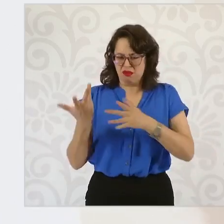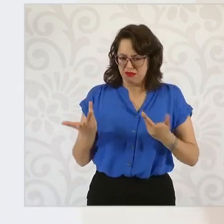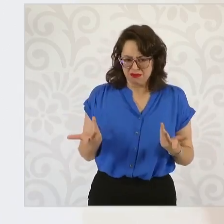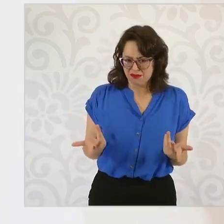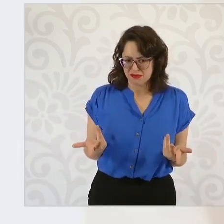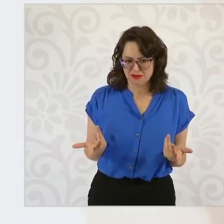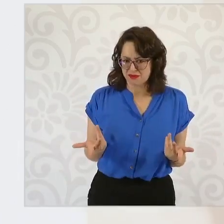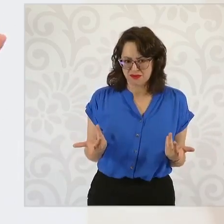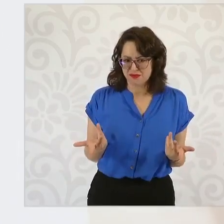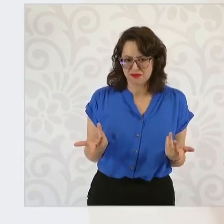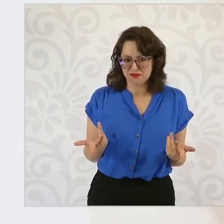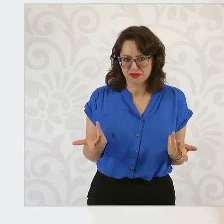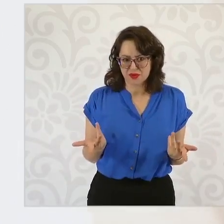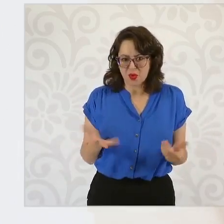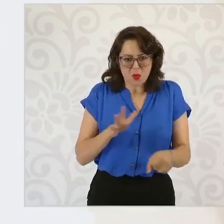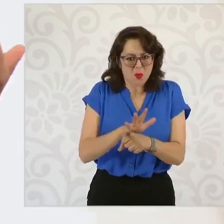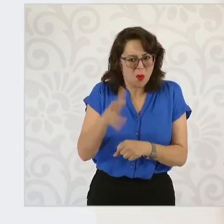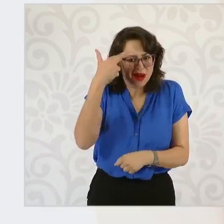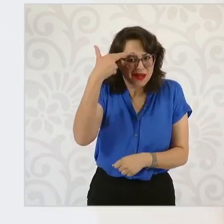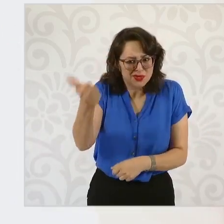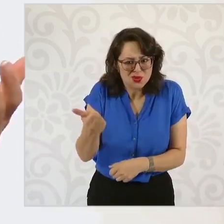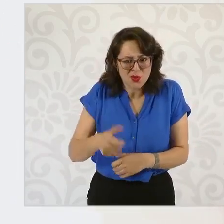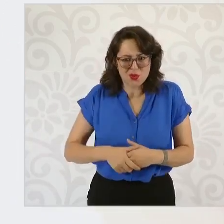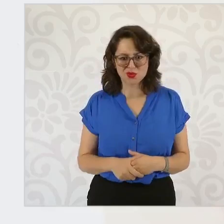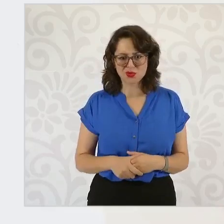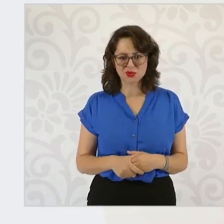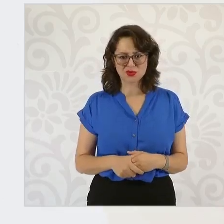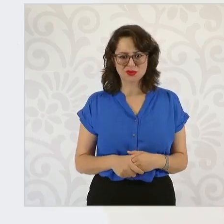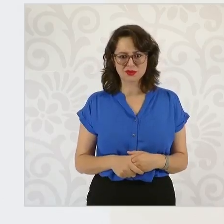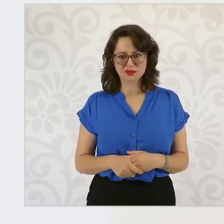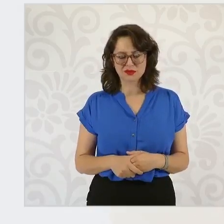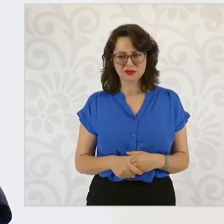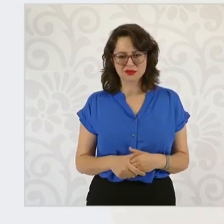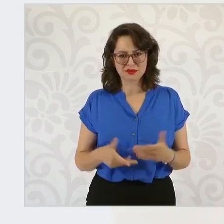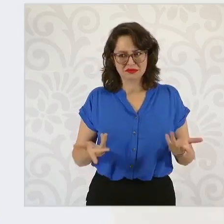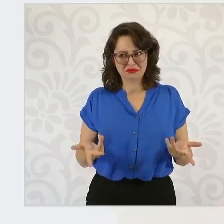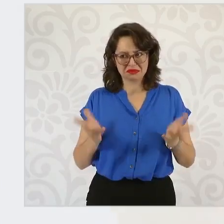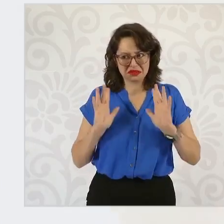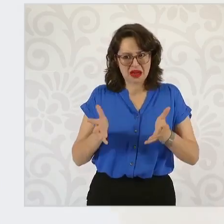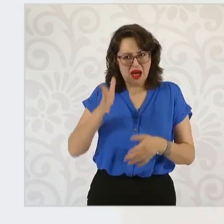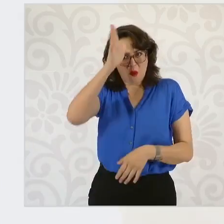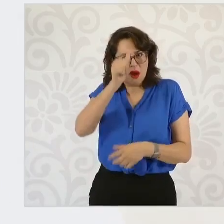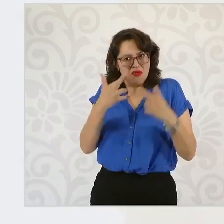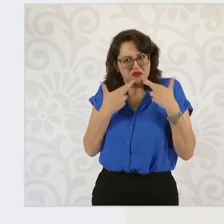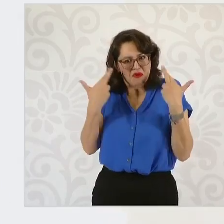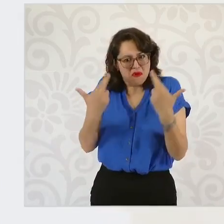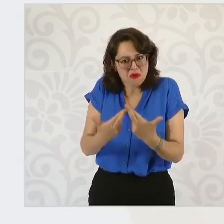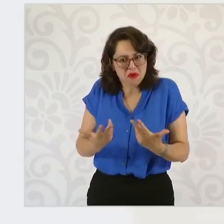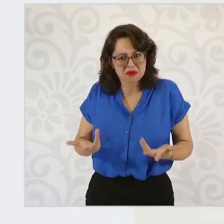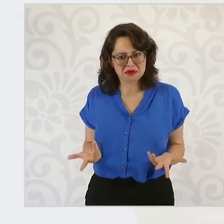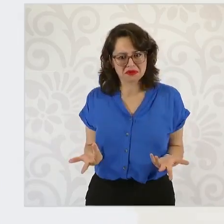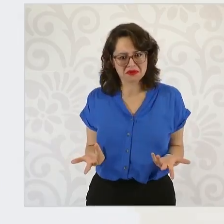Con actividades que además, porque nosotros estamos de acuerdo con la libertad de manifestación, eso siempre.